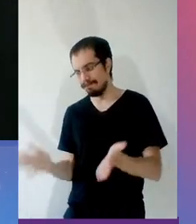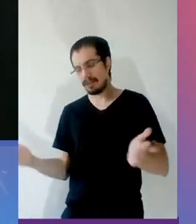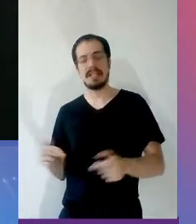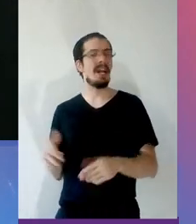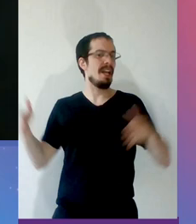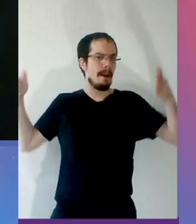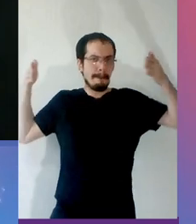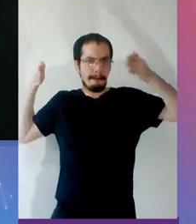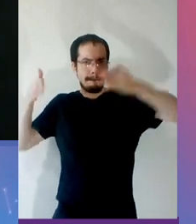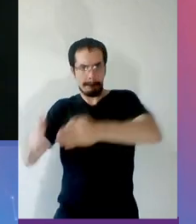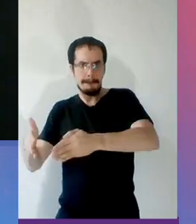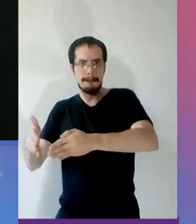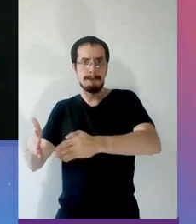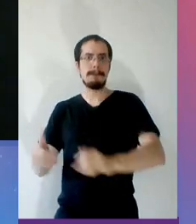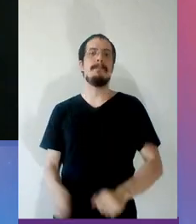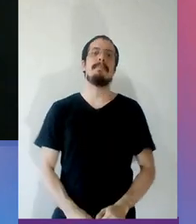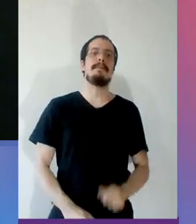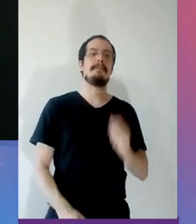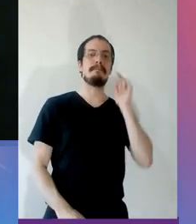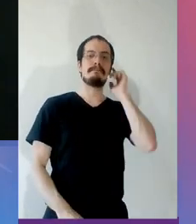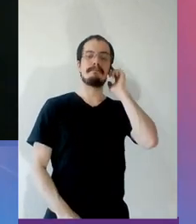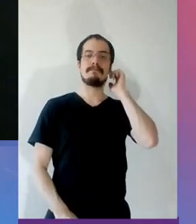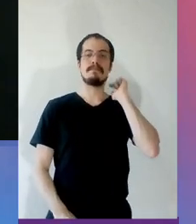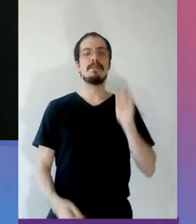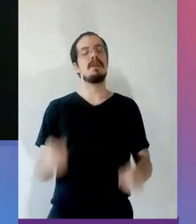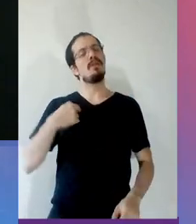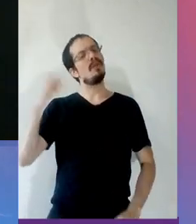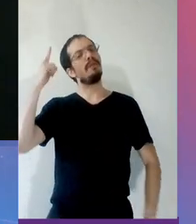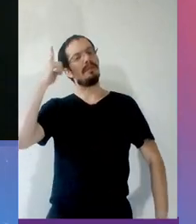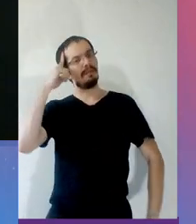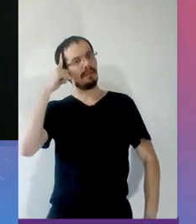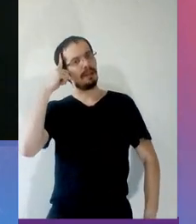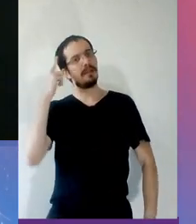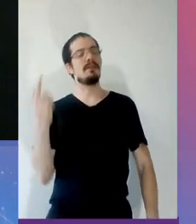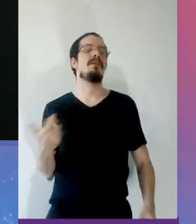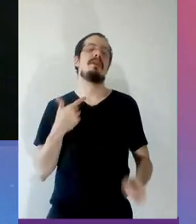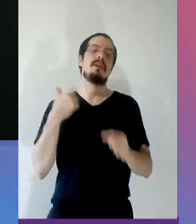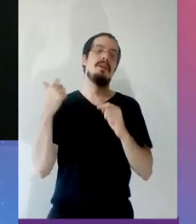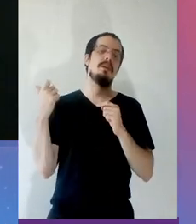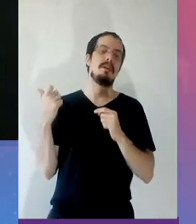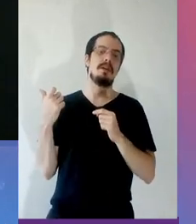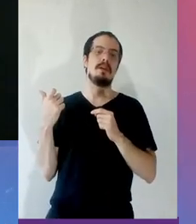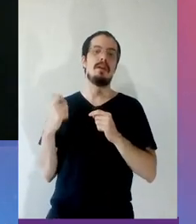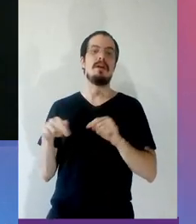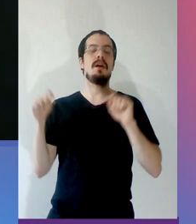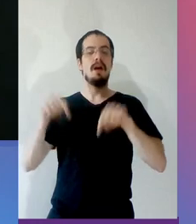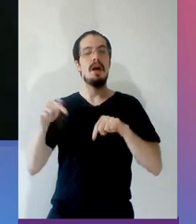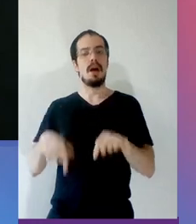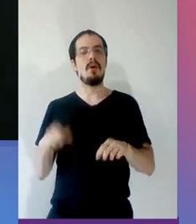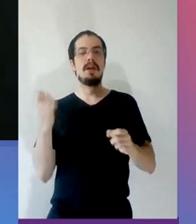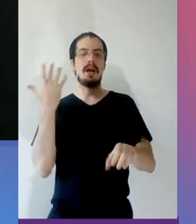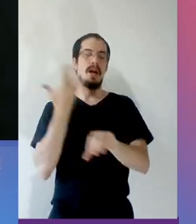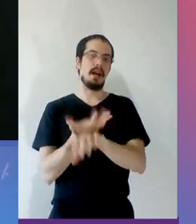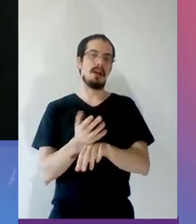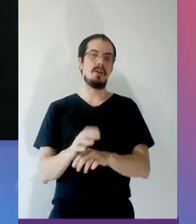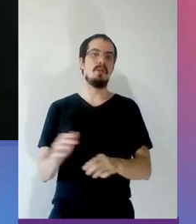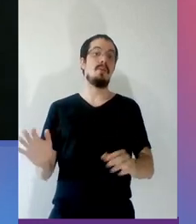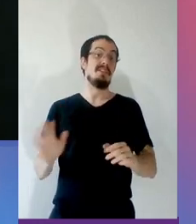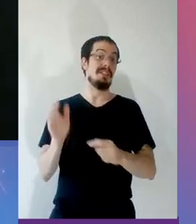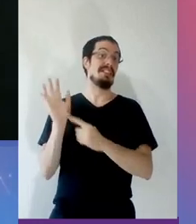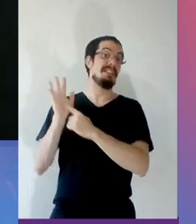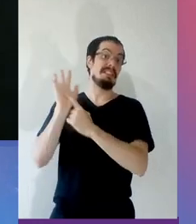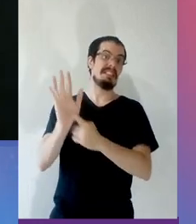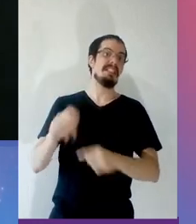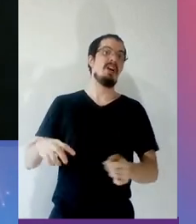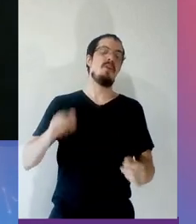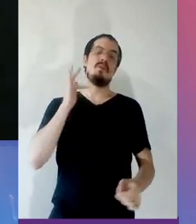todo. Entonces, creo que vamos a tener un escenario muy duro,